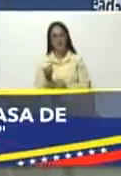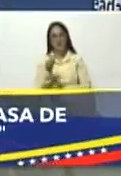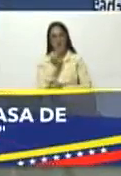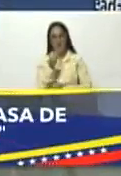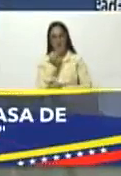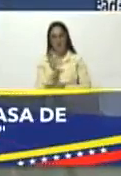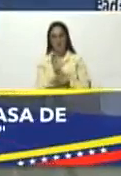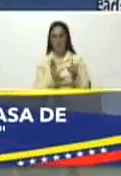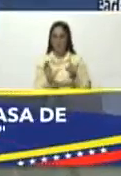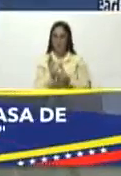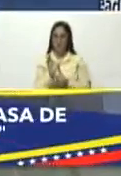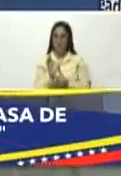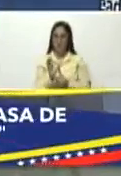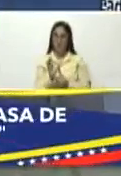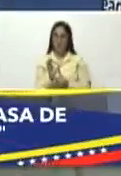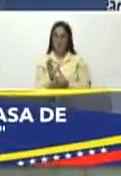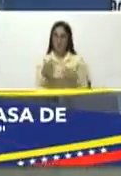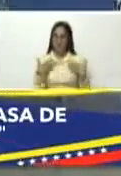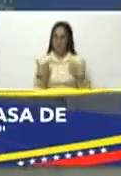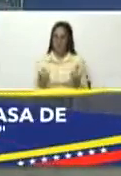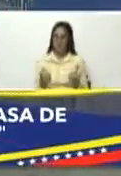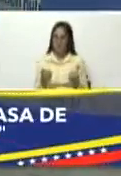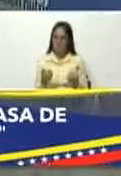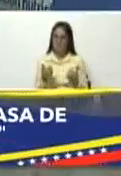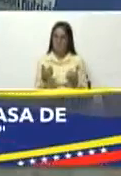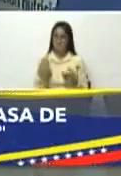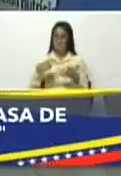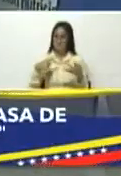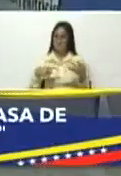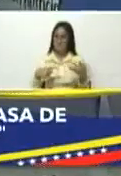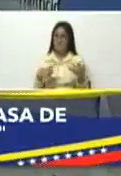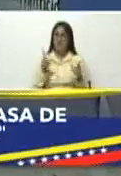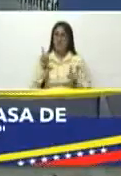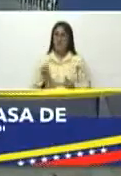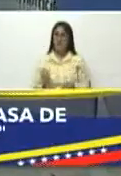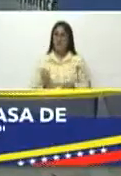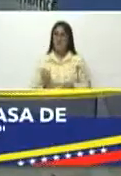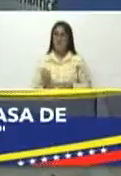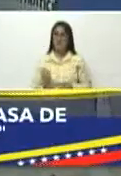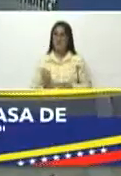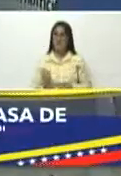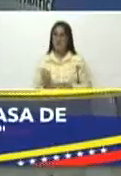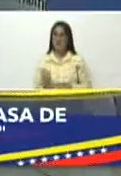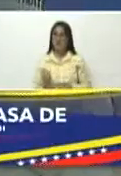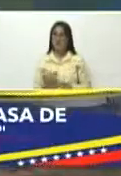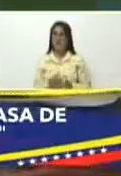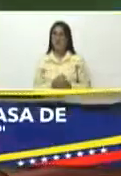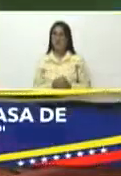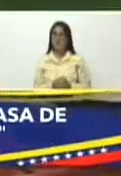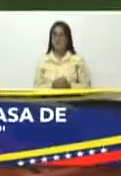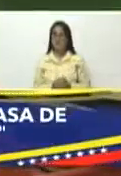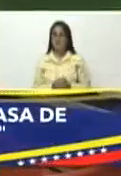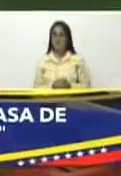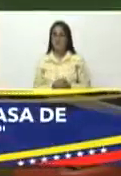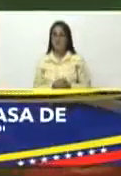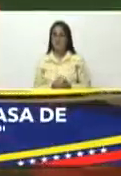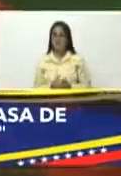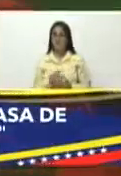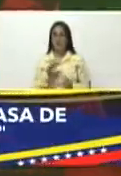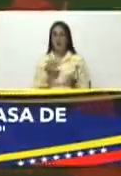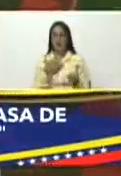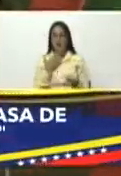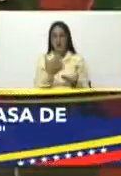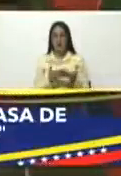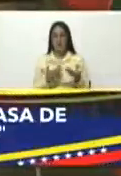alimentaria, la cultura nutricional sana, saludable, etcétera. Bueno, y hemos contado aquí, mi almirante en jefa, ¿verdad?, mi comandante en jefe, con el